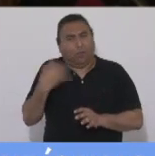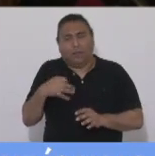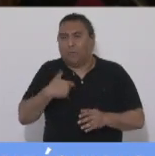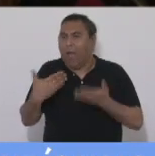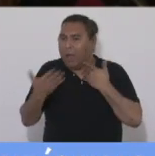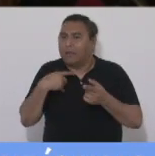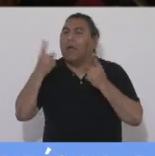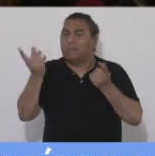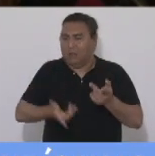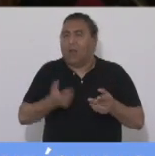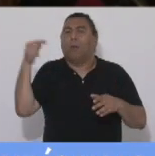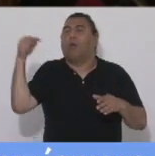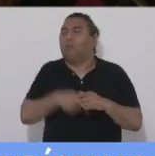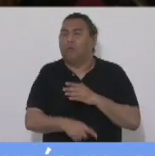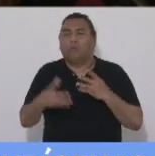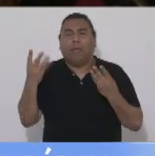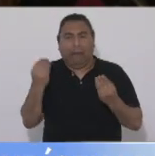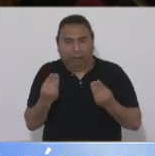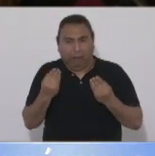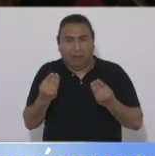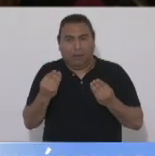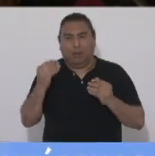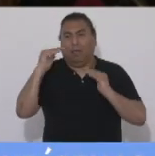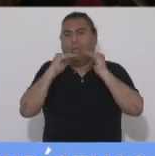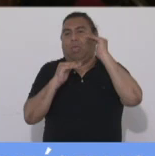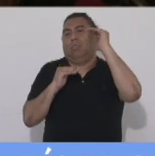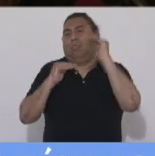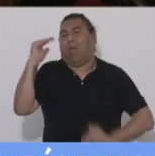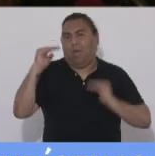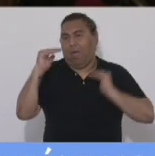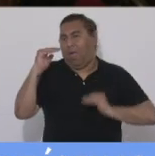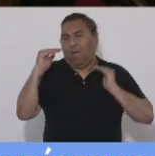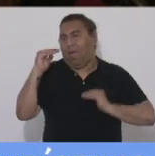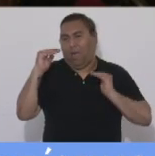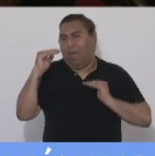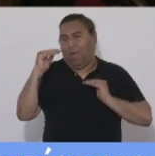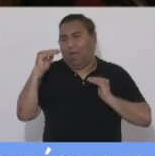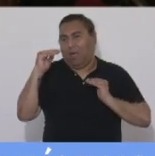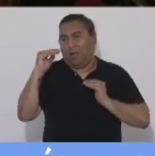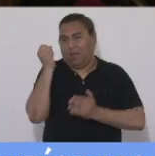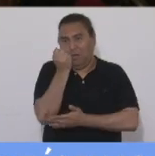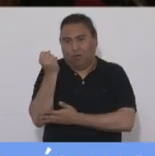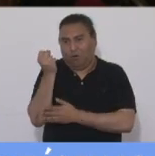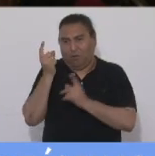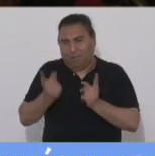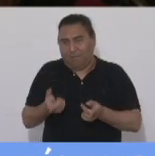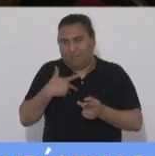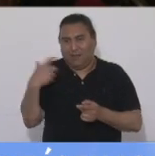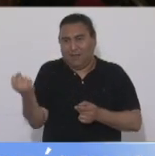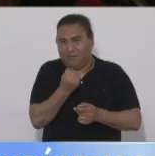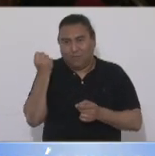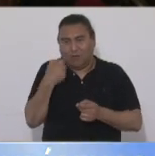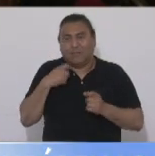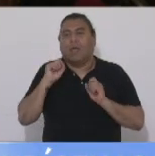profunda desigualdad económica y social y de una presencia muy importante de los